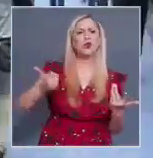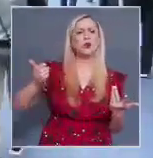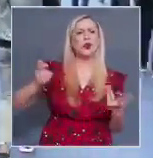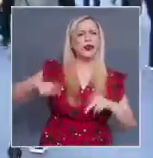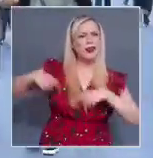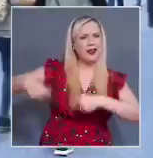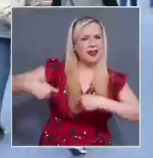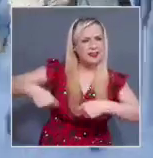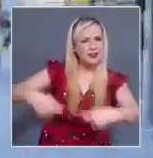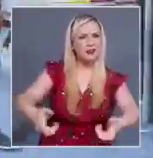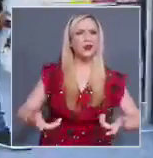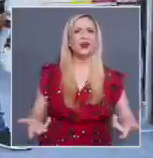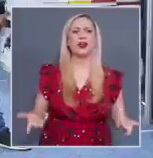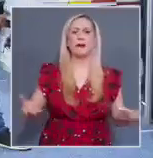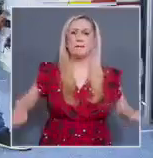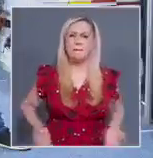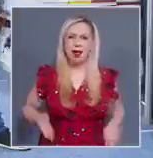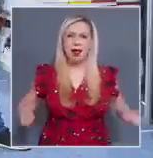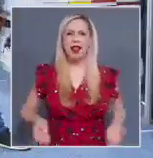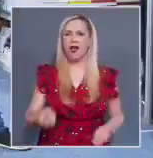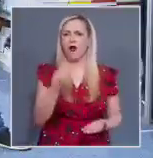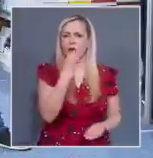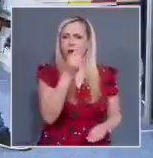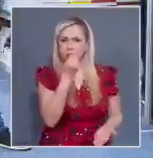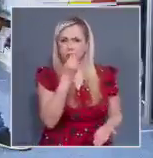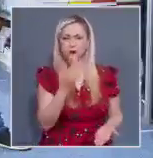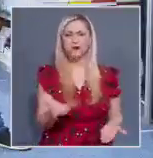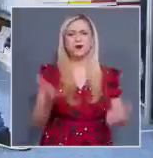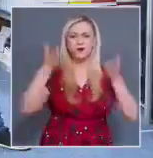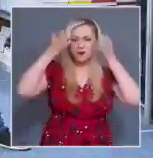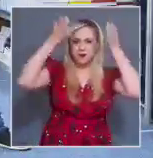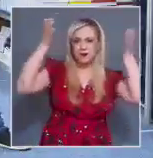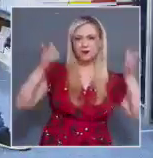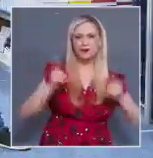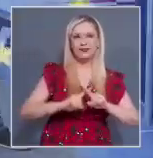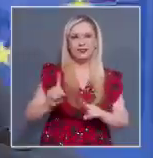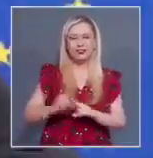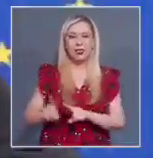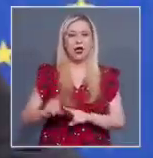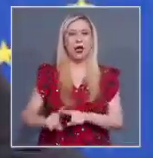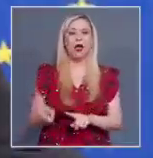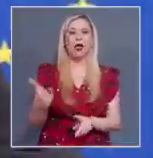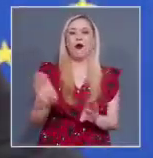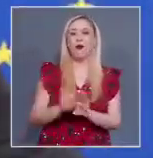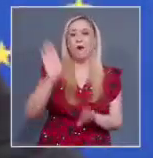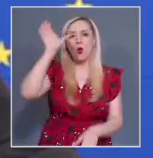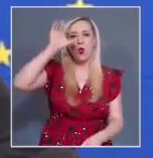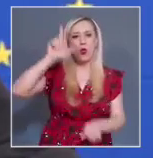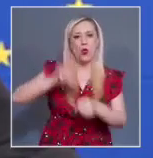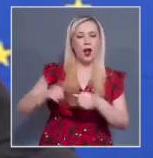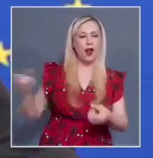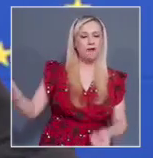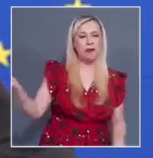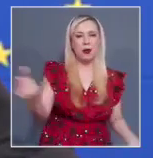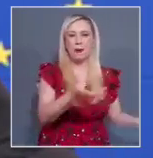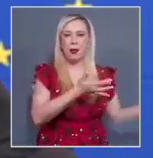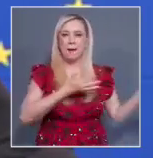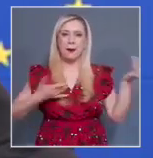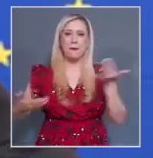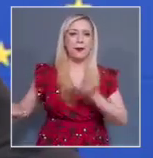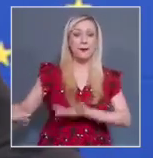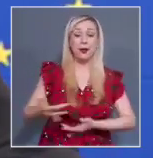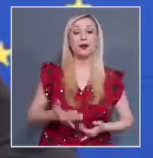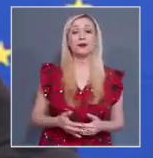estos países y se reforzarán las relaciones mediante un diálogo intercultural. Para muchos editores, la puerta de entrada